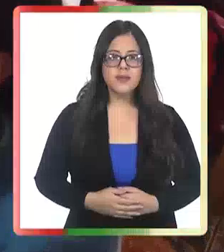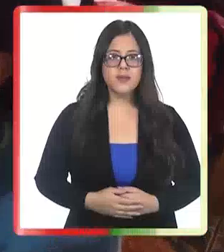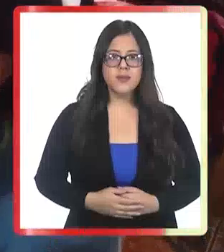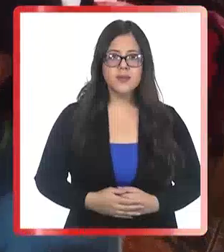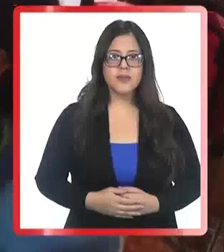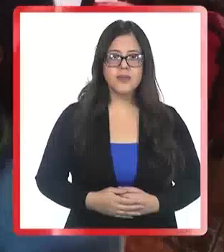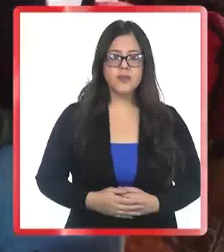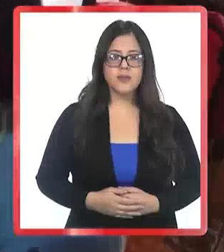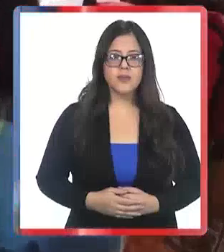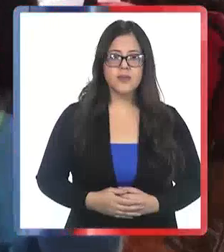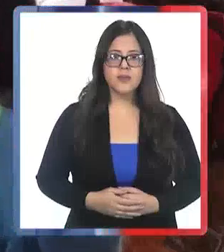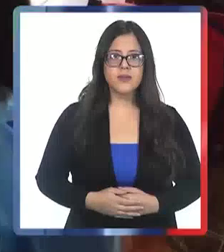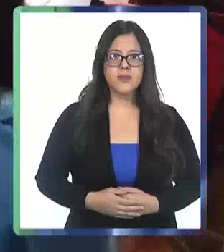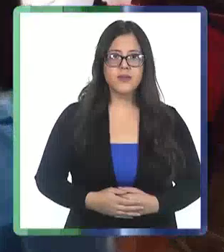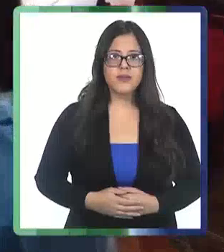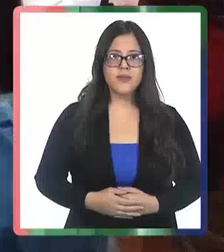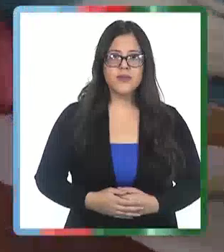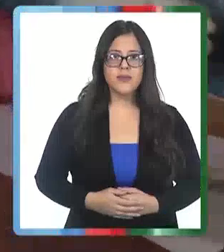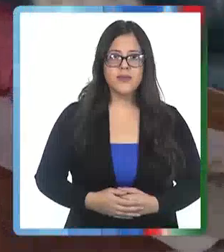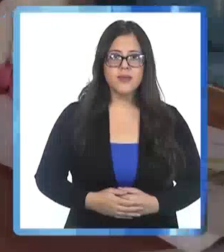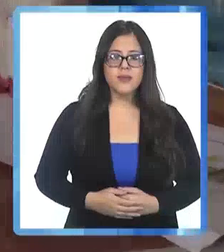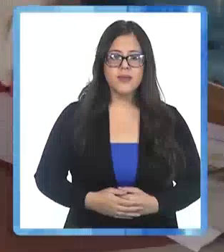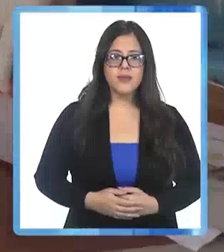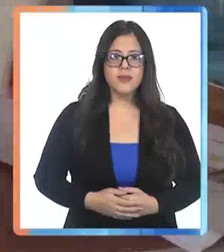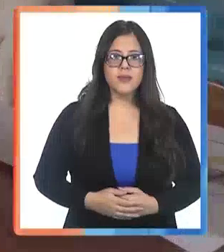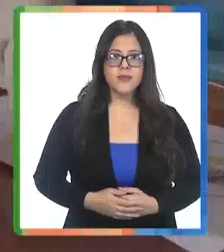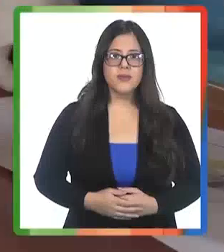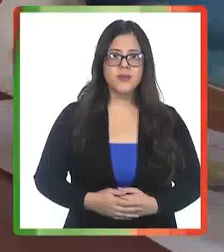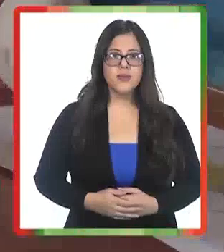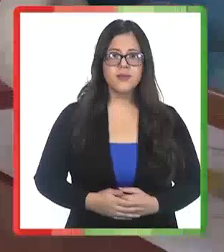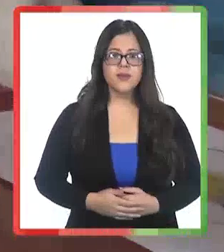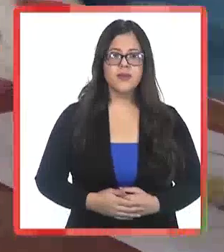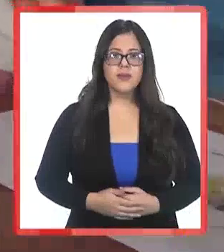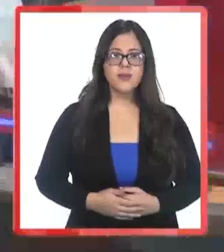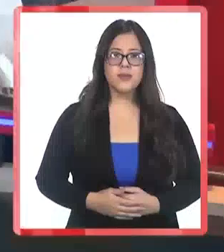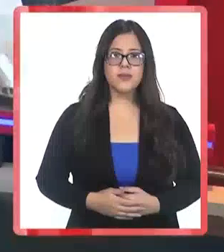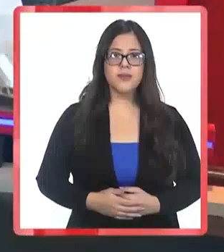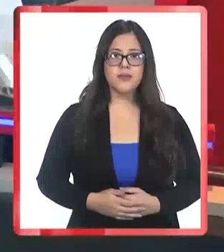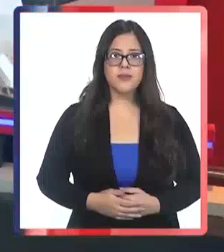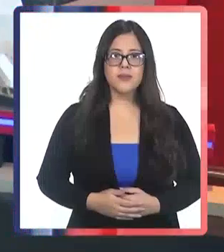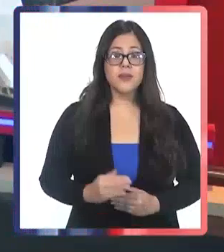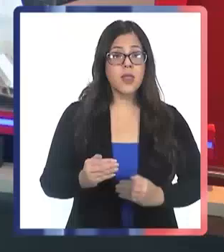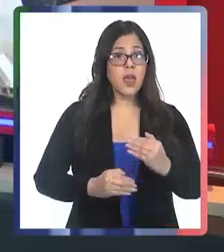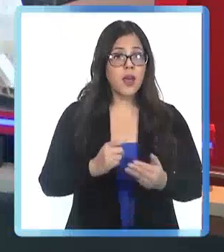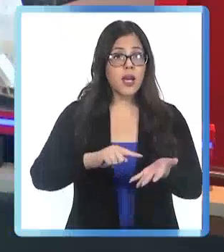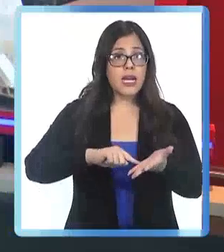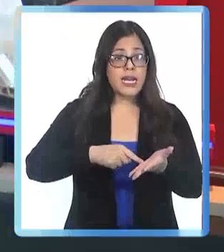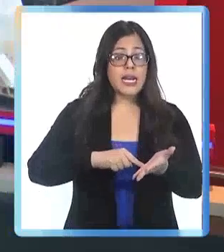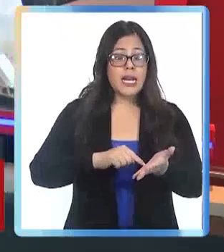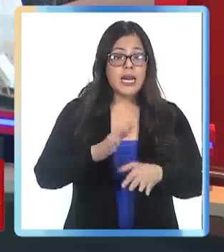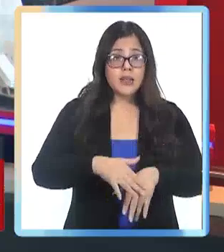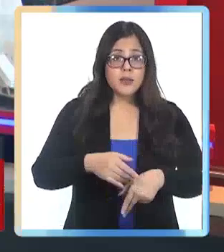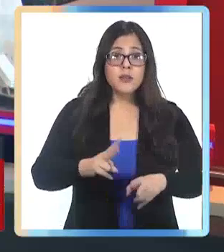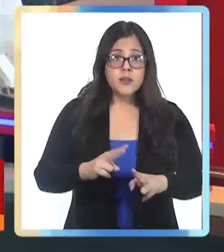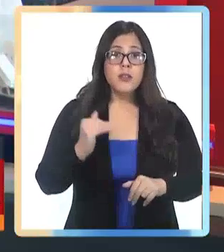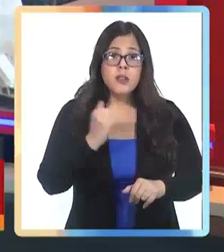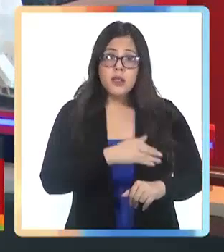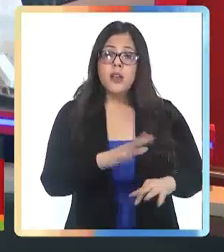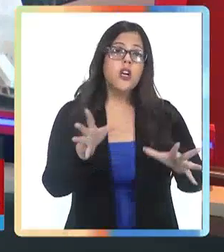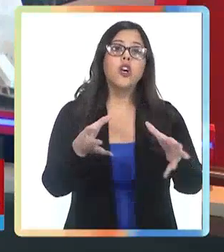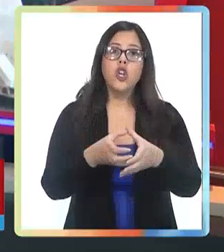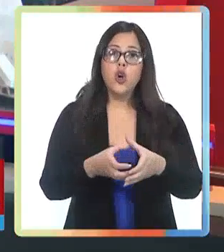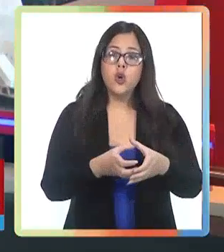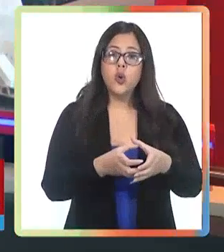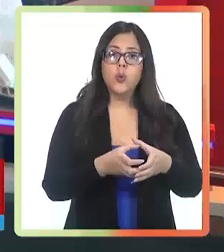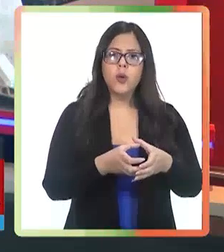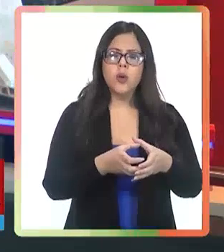Los Los avances tecnológicos hacen que rápidamente los